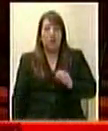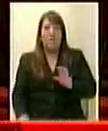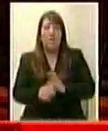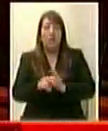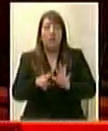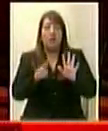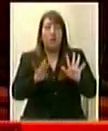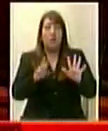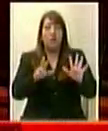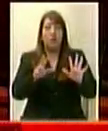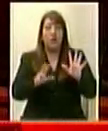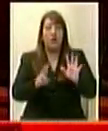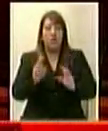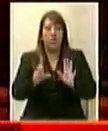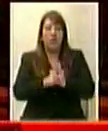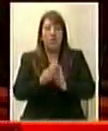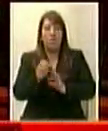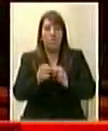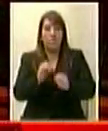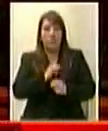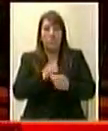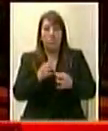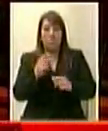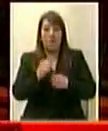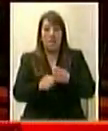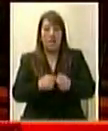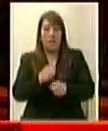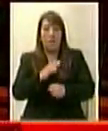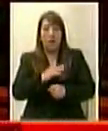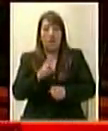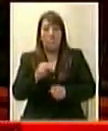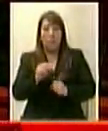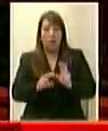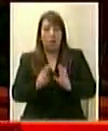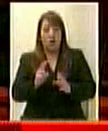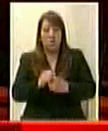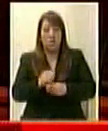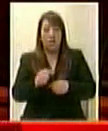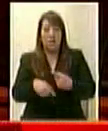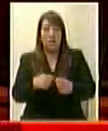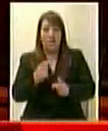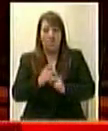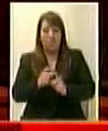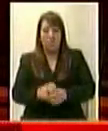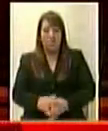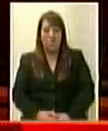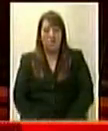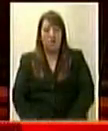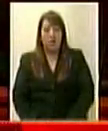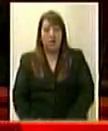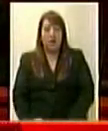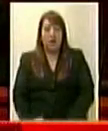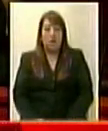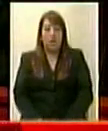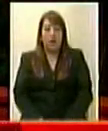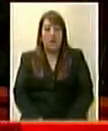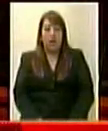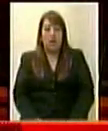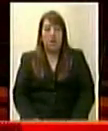29.812, ley del presupuesto del sector público para el año fiscal 2012, en los siguientes términos.